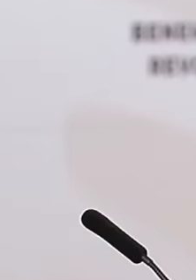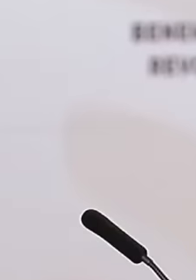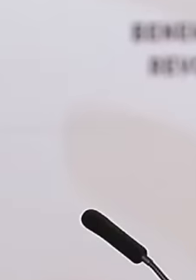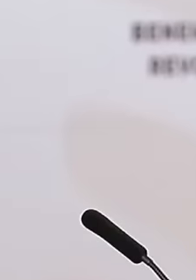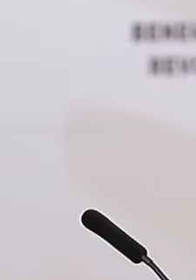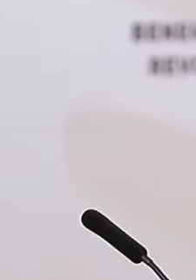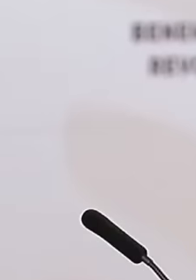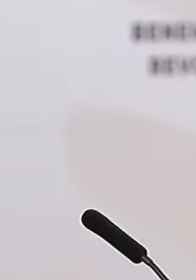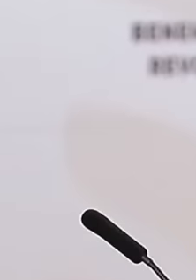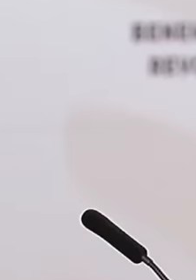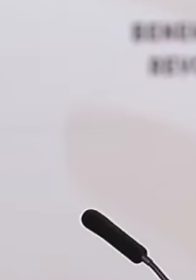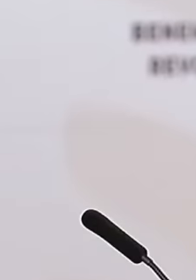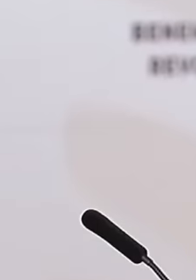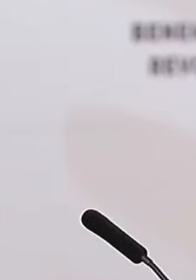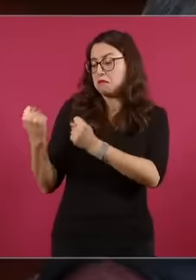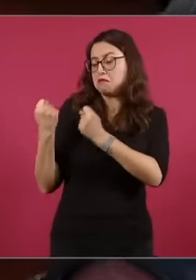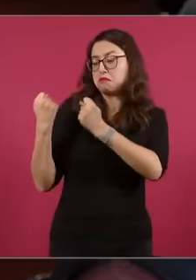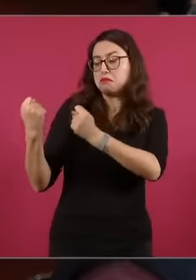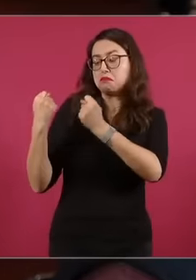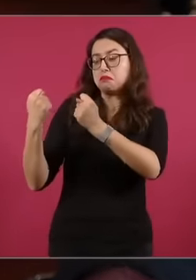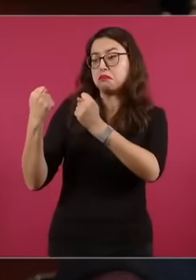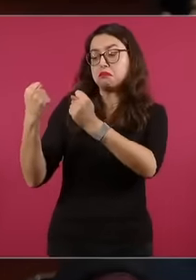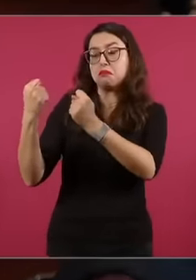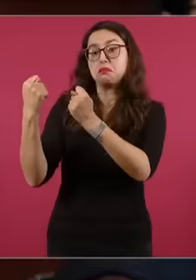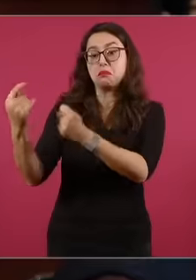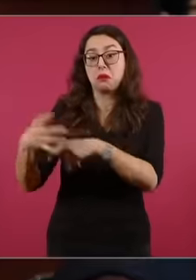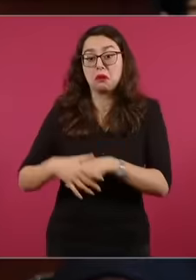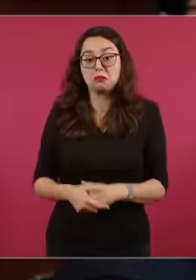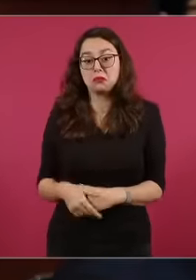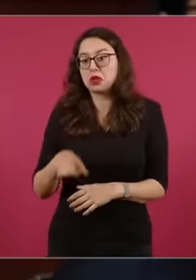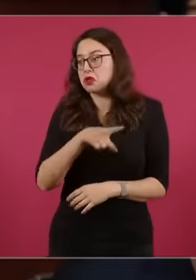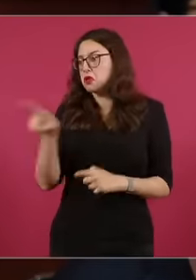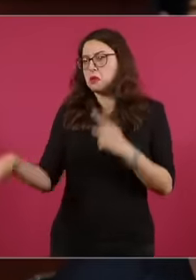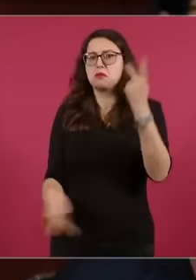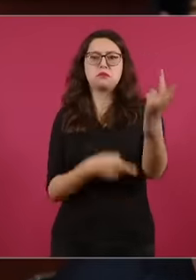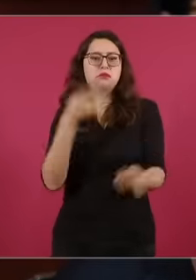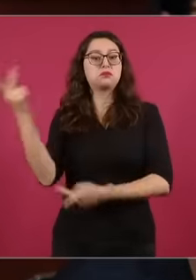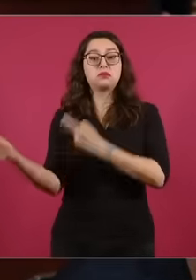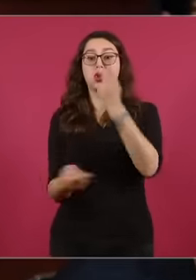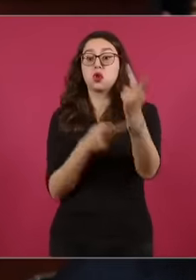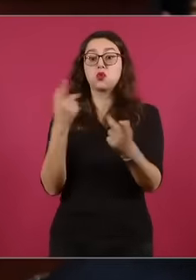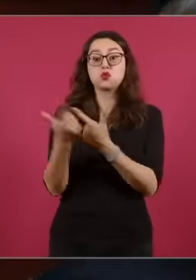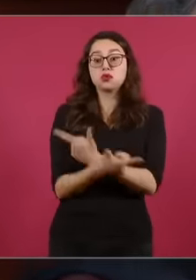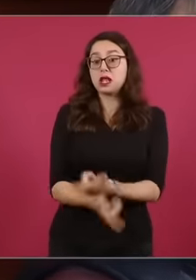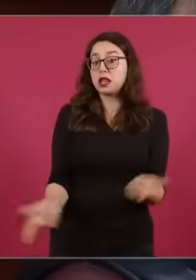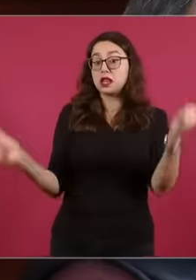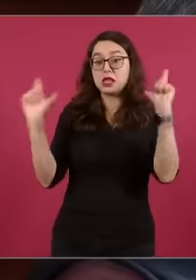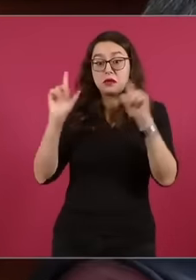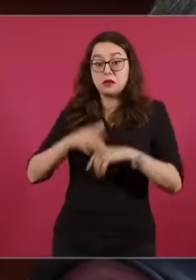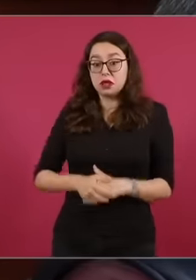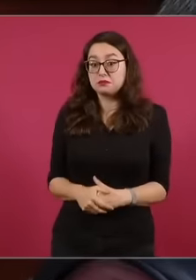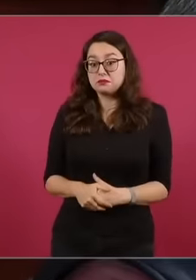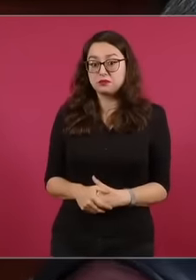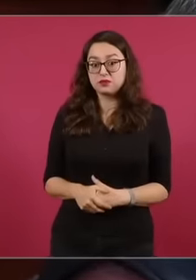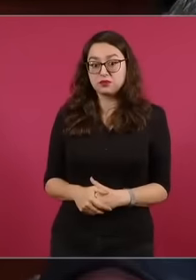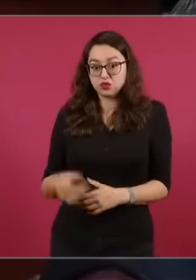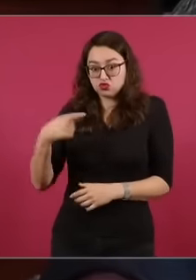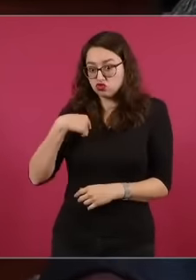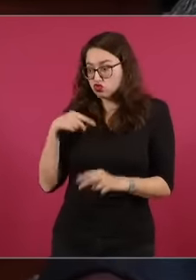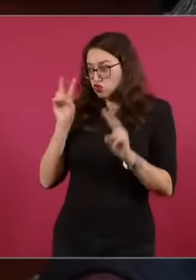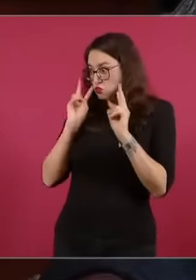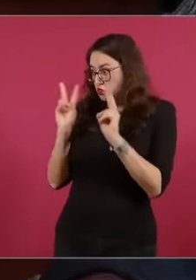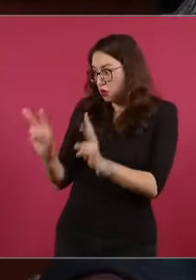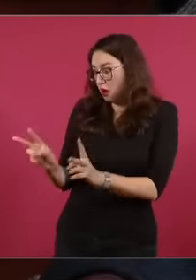reglamento y no pasa nada porque yo veo a los periodistas que lo hicieron aquí. No es responsabilidad de ellos,